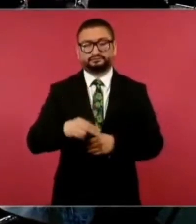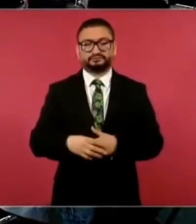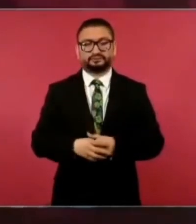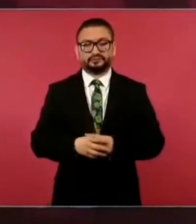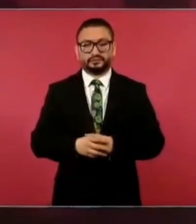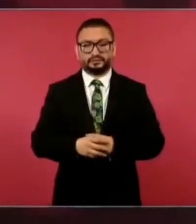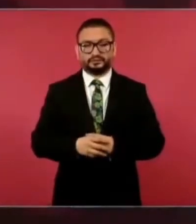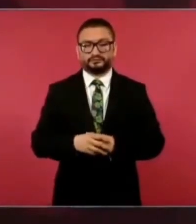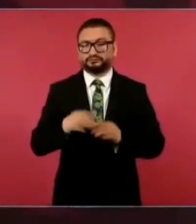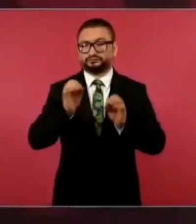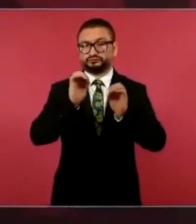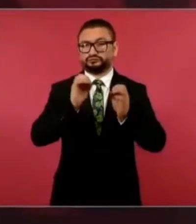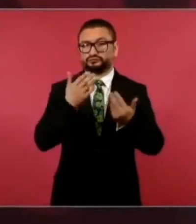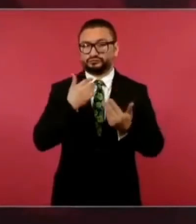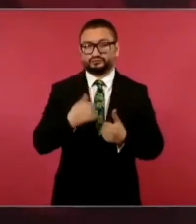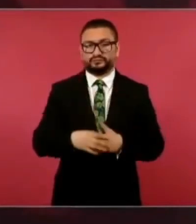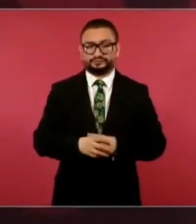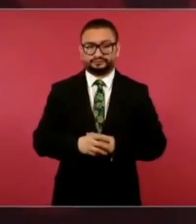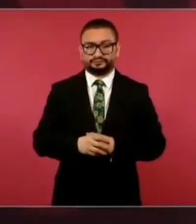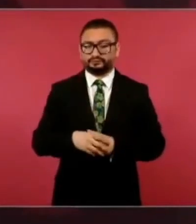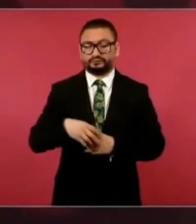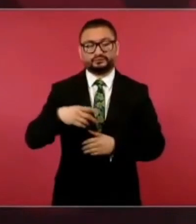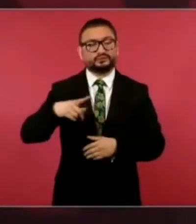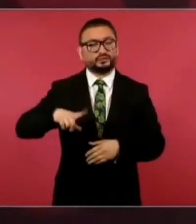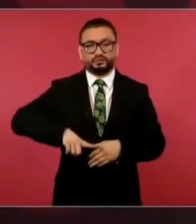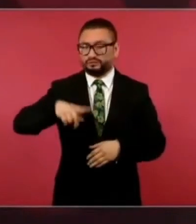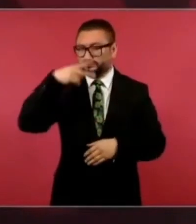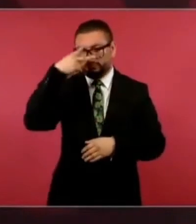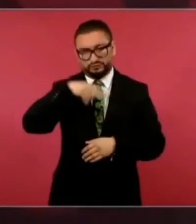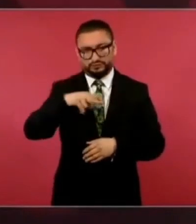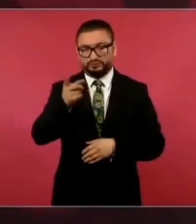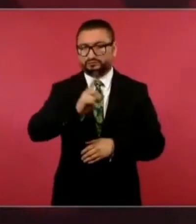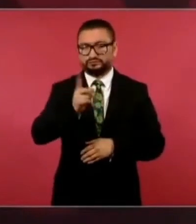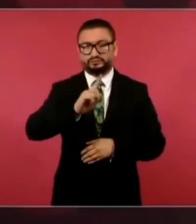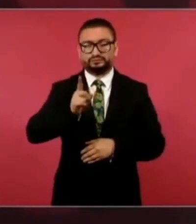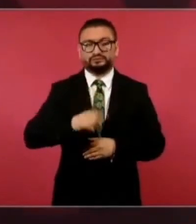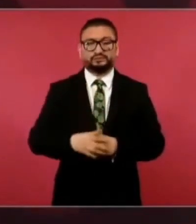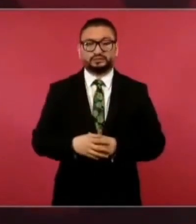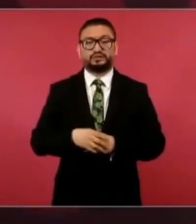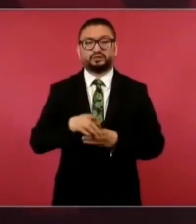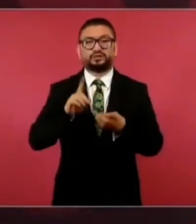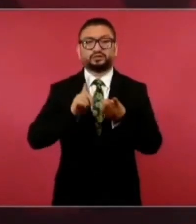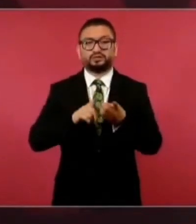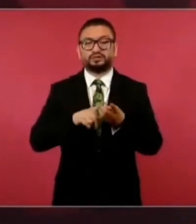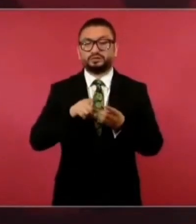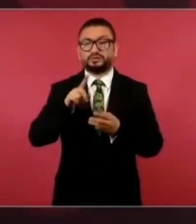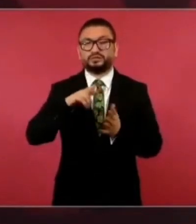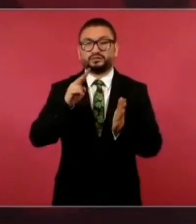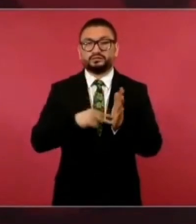No hubo. El gobierno mexicano no. Esto fue en el 20.